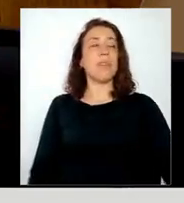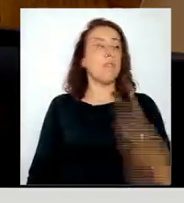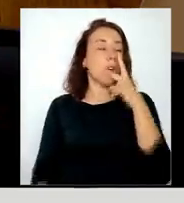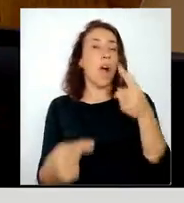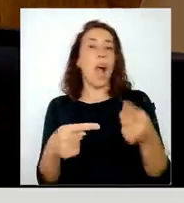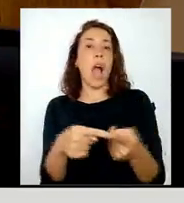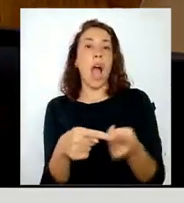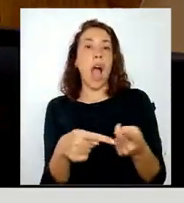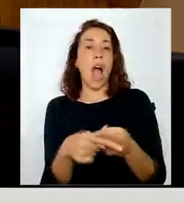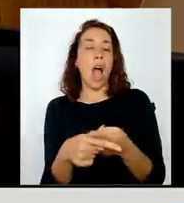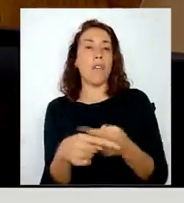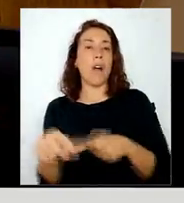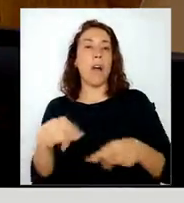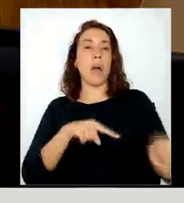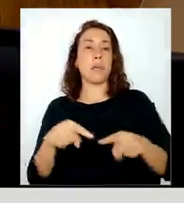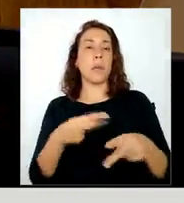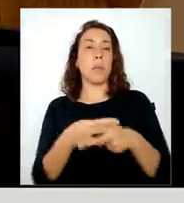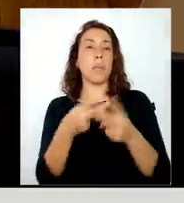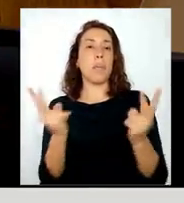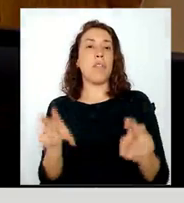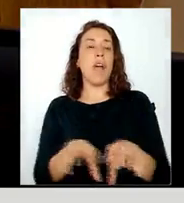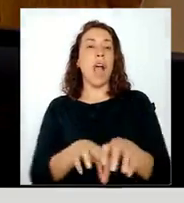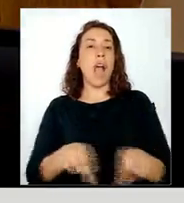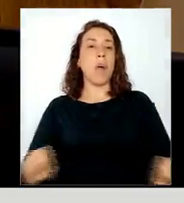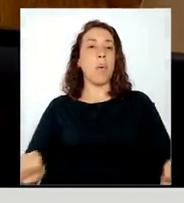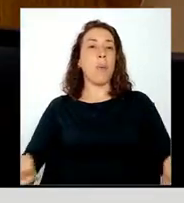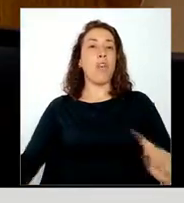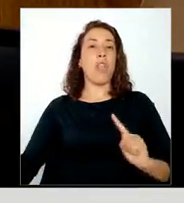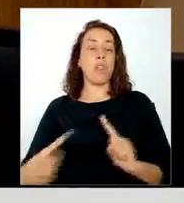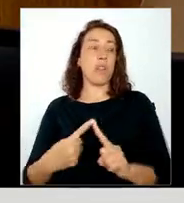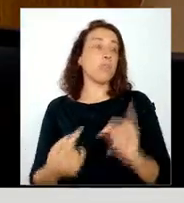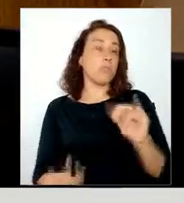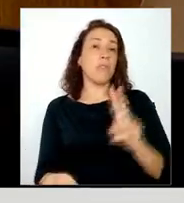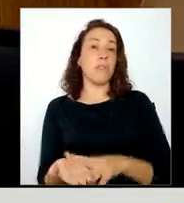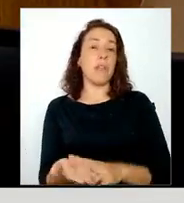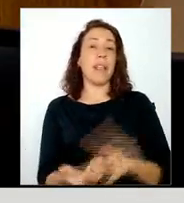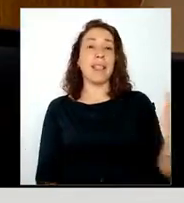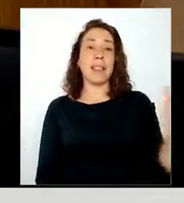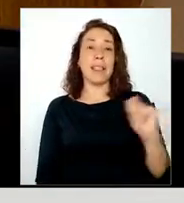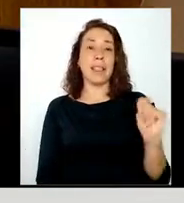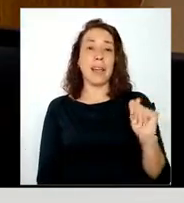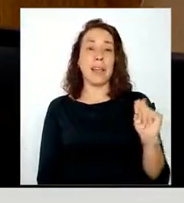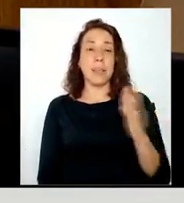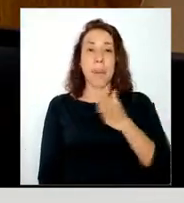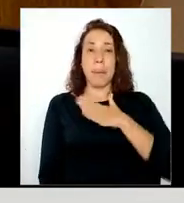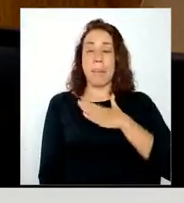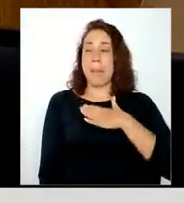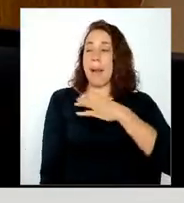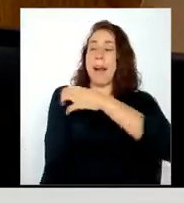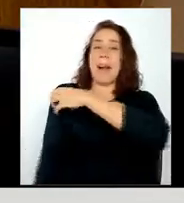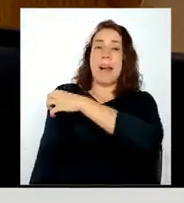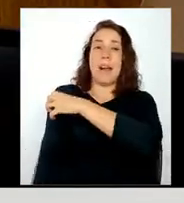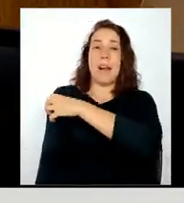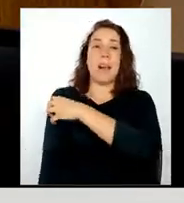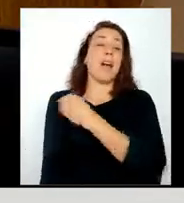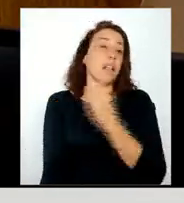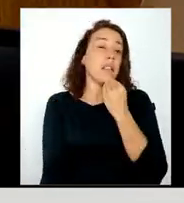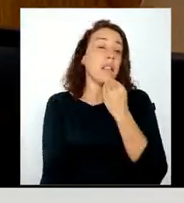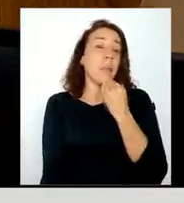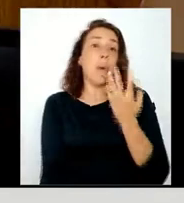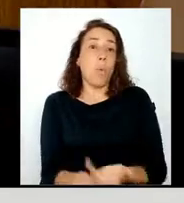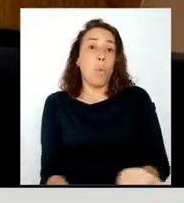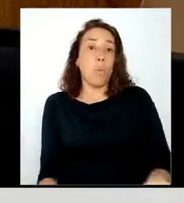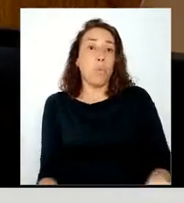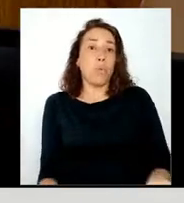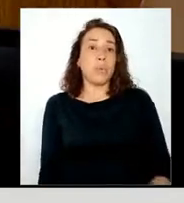Administración pública Respecto a los tratos directos fue una realidad en tarapacá mi región no fue una excepción en ese caso